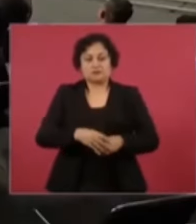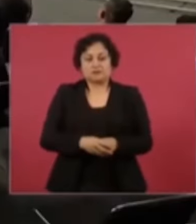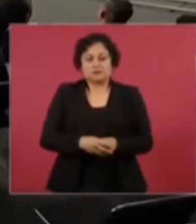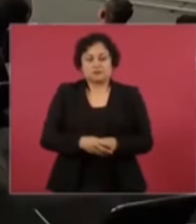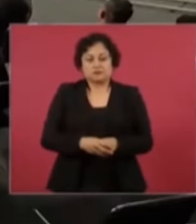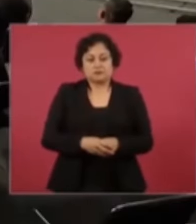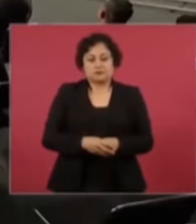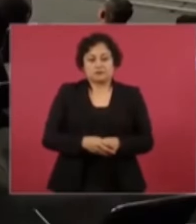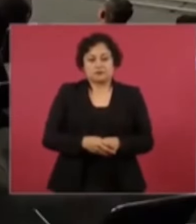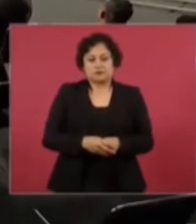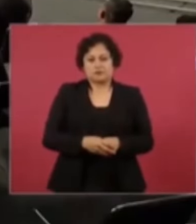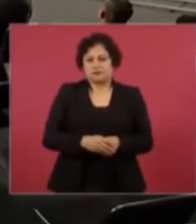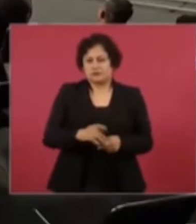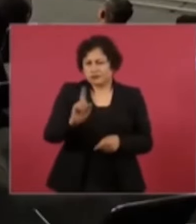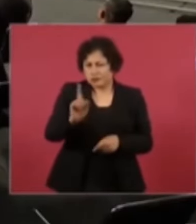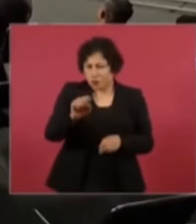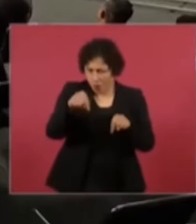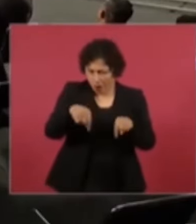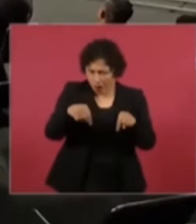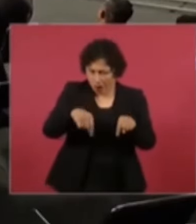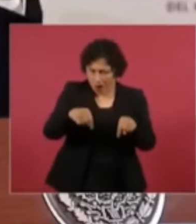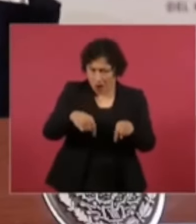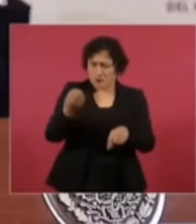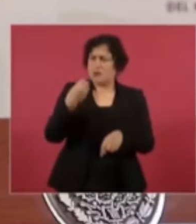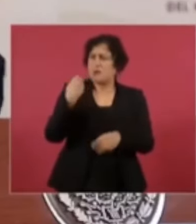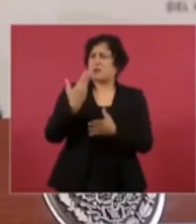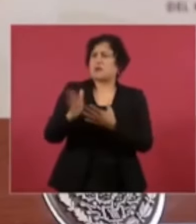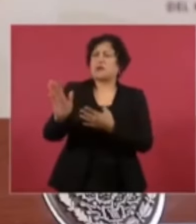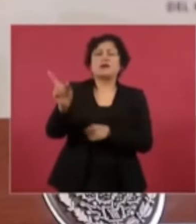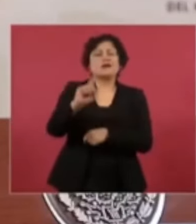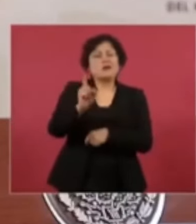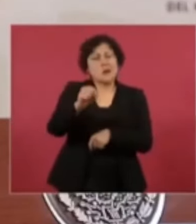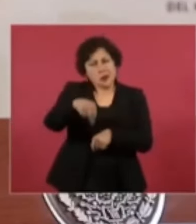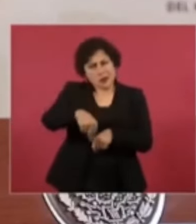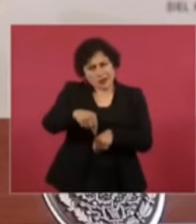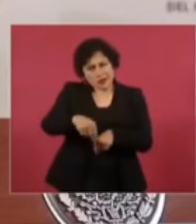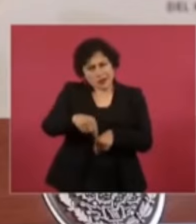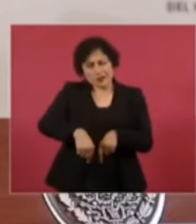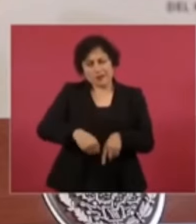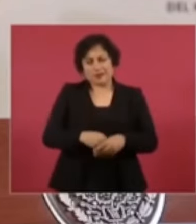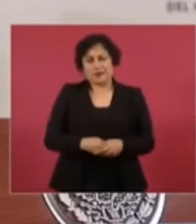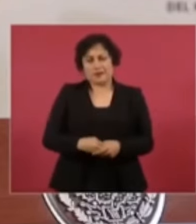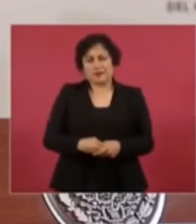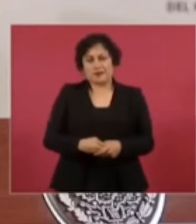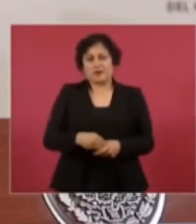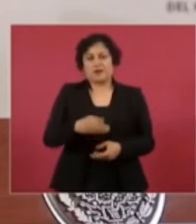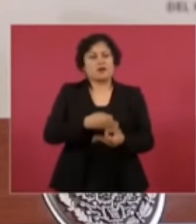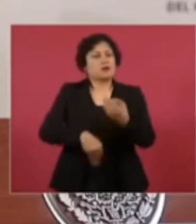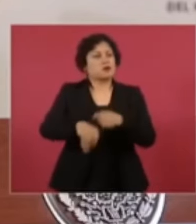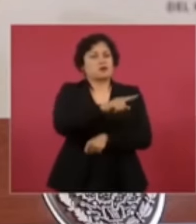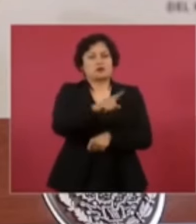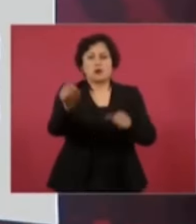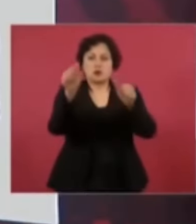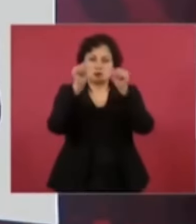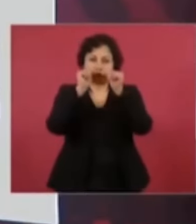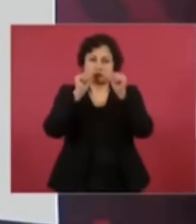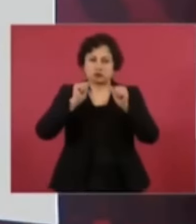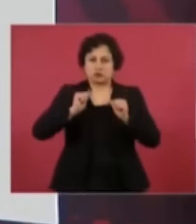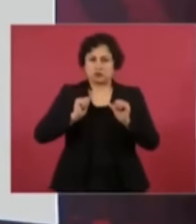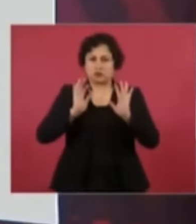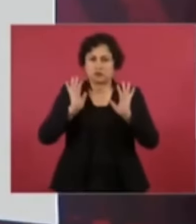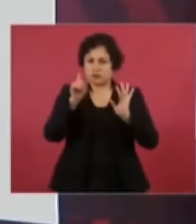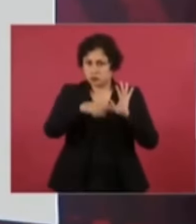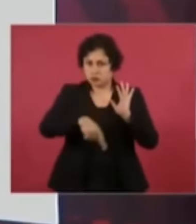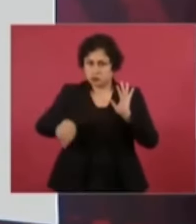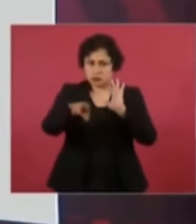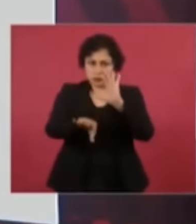Aparte de la mañana, no, aquí mismo, aquí, para que todo el mundo, ¿sí? 10 preguntas